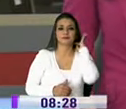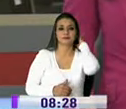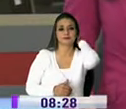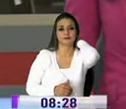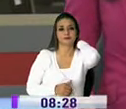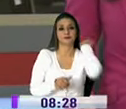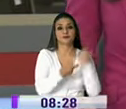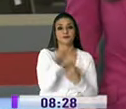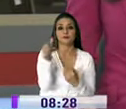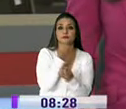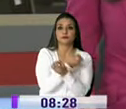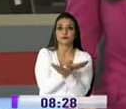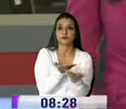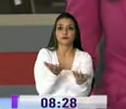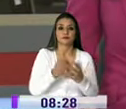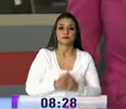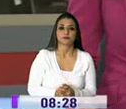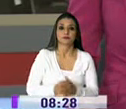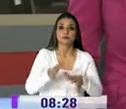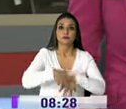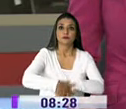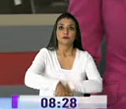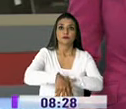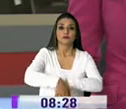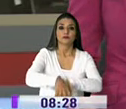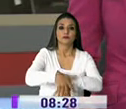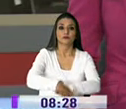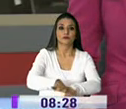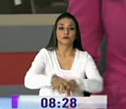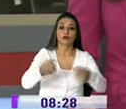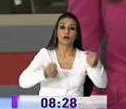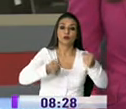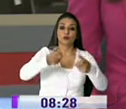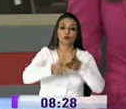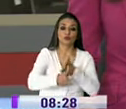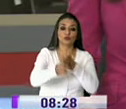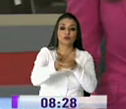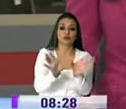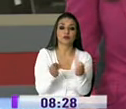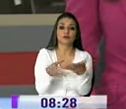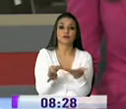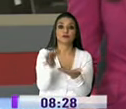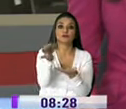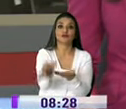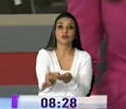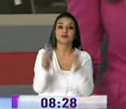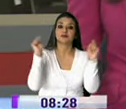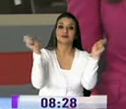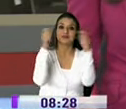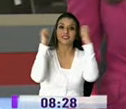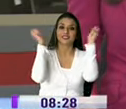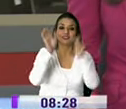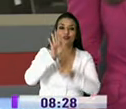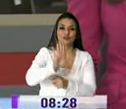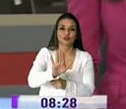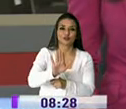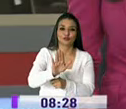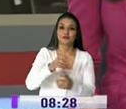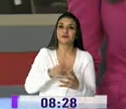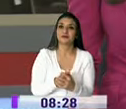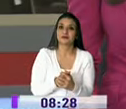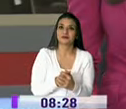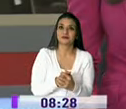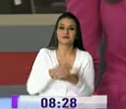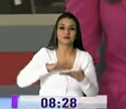En otra información les contamos que con un desfile estudiantil y de carros alegóricos, el sector del Comité del Pueblo al norte de Quito celebró sus fiestas patronales en las que participó